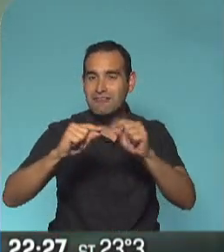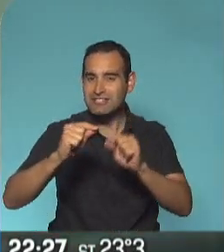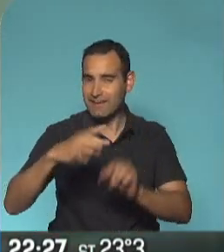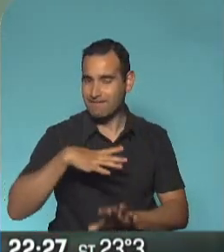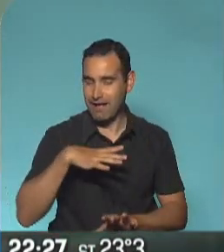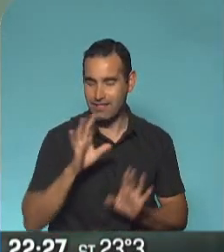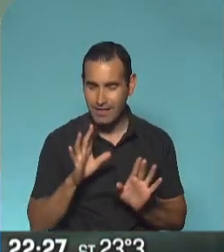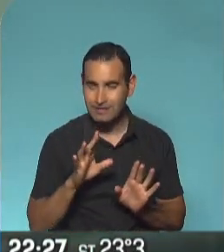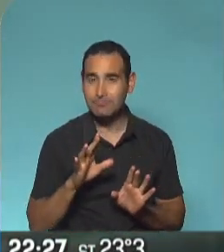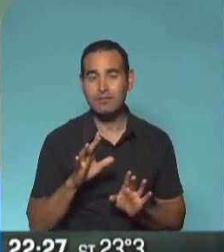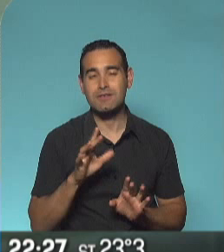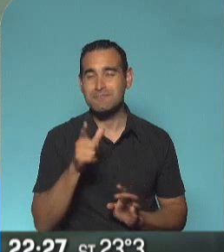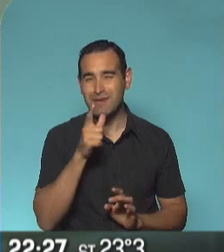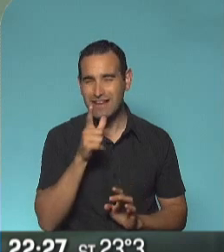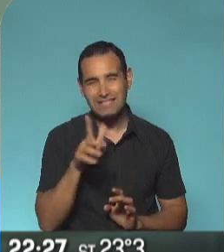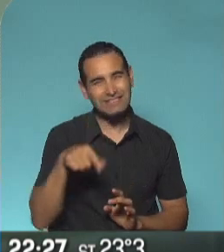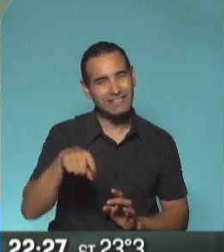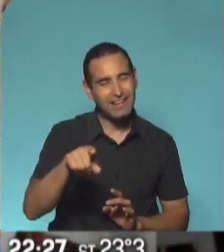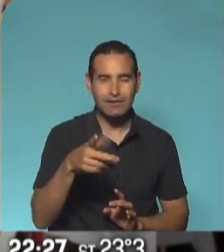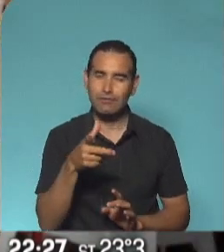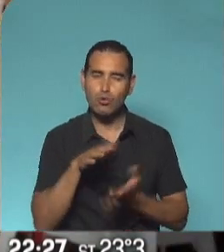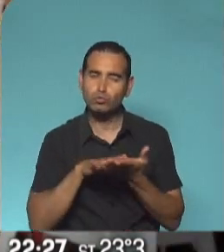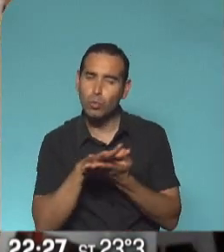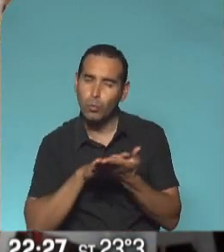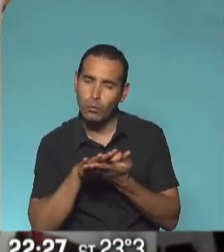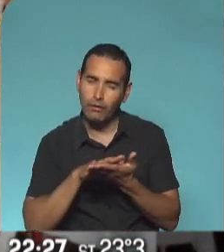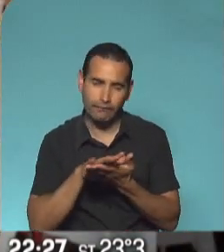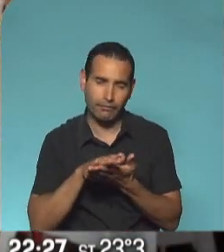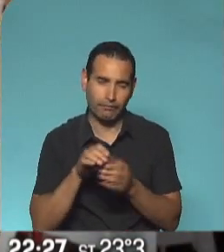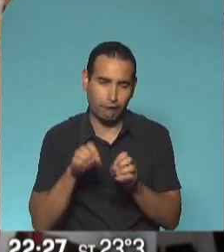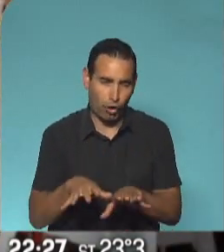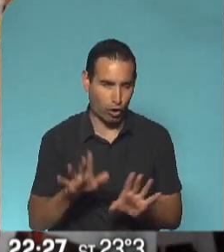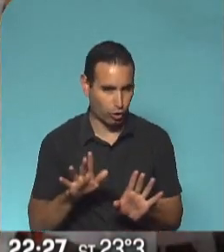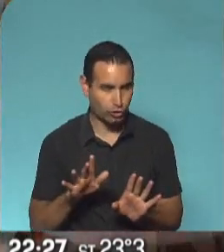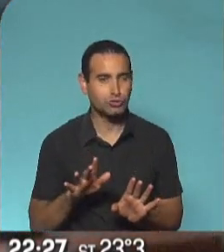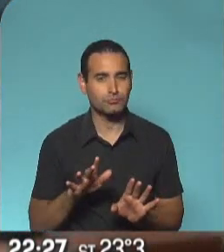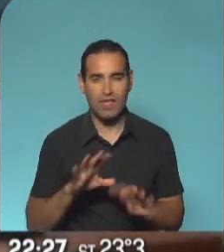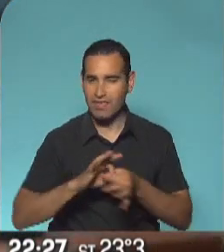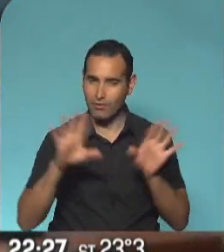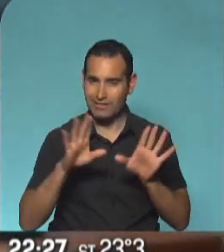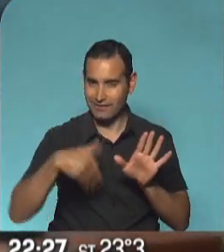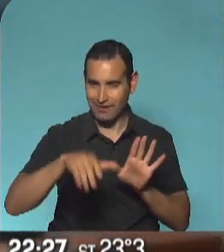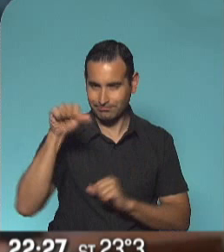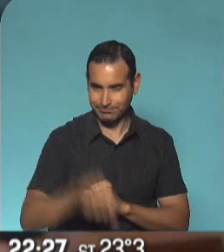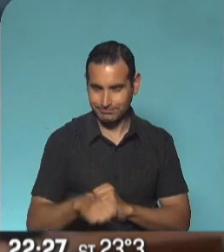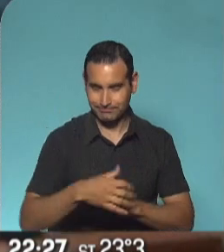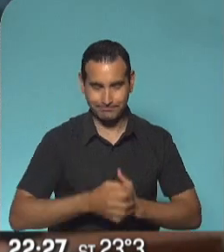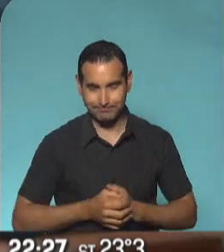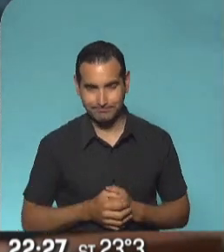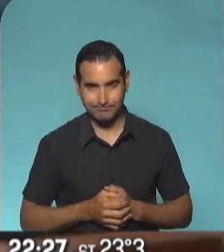momento parece más bien un paliativo para una democracia en estado terminal.